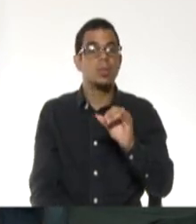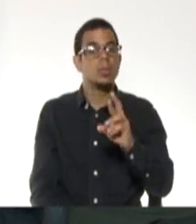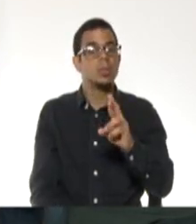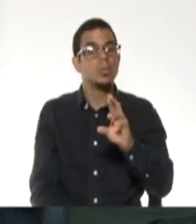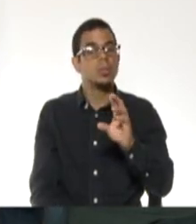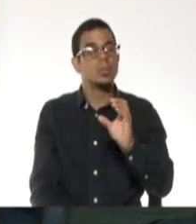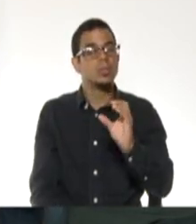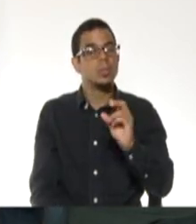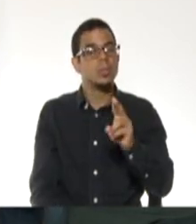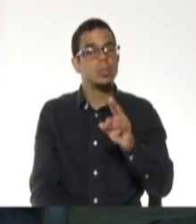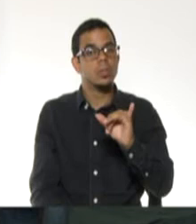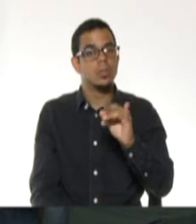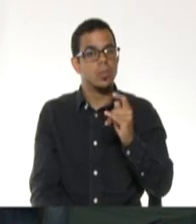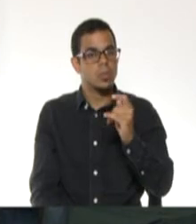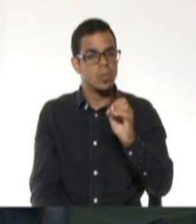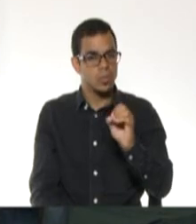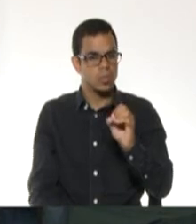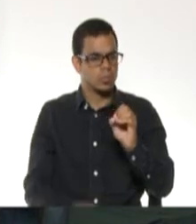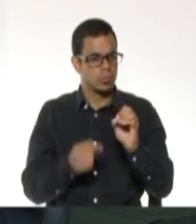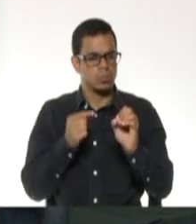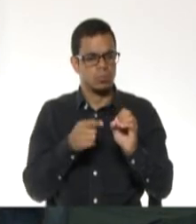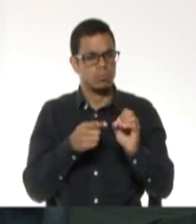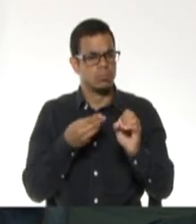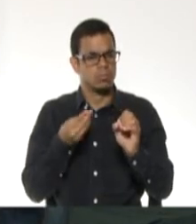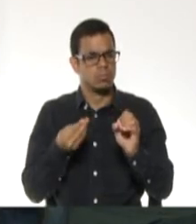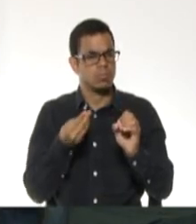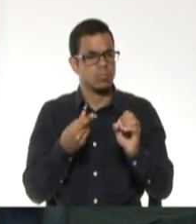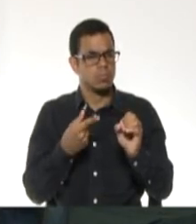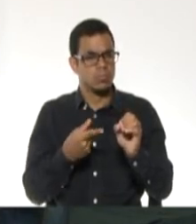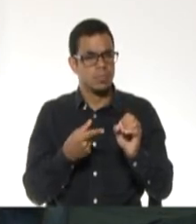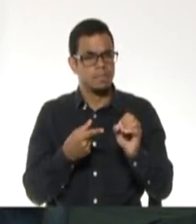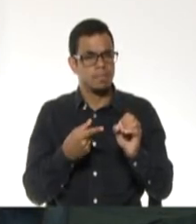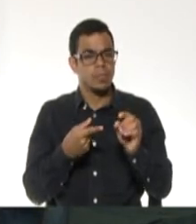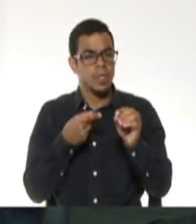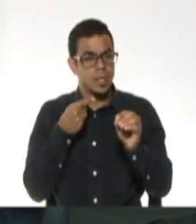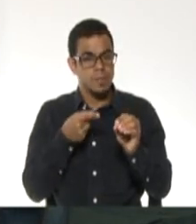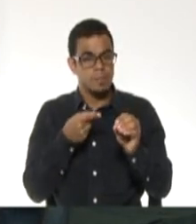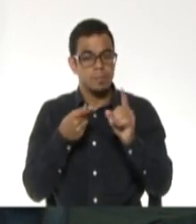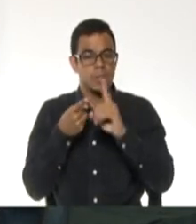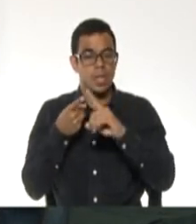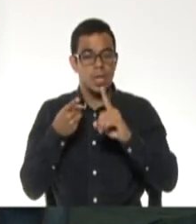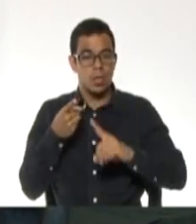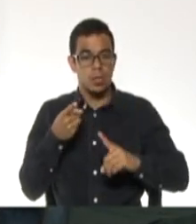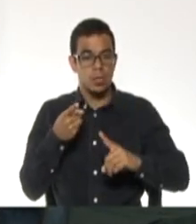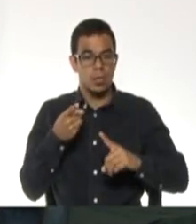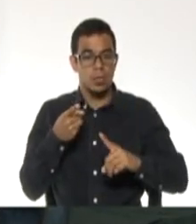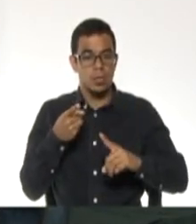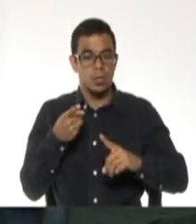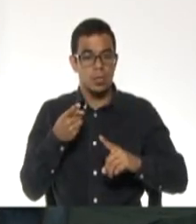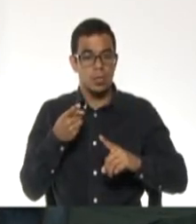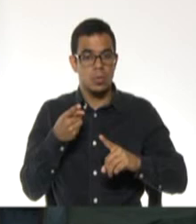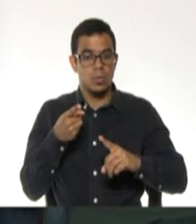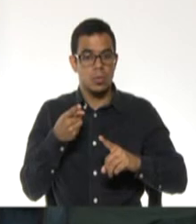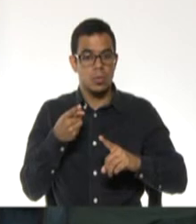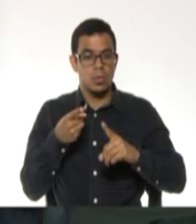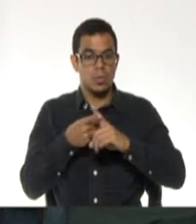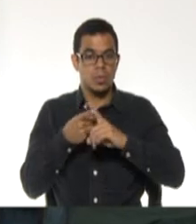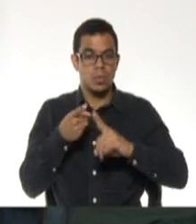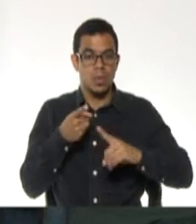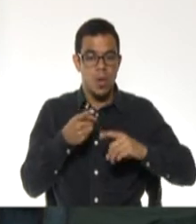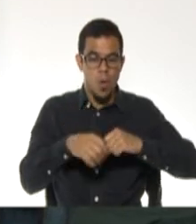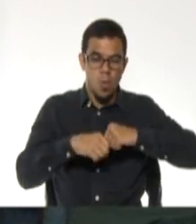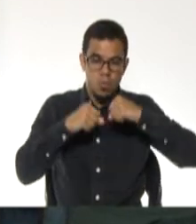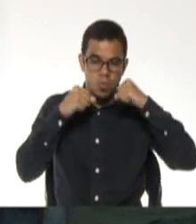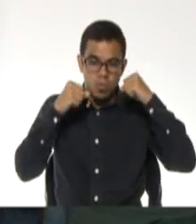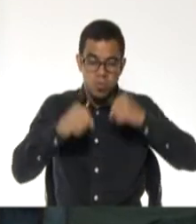El cortocircuito es cuando la energía, la corriente, pasa de manera Brusca